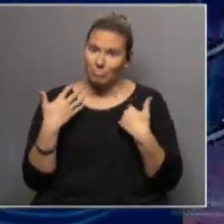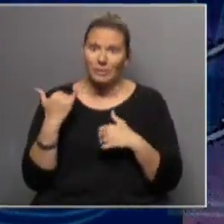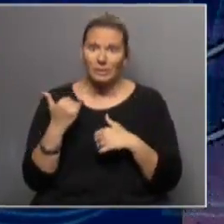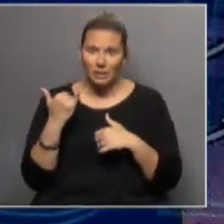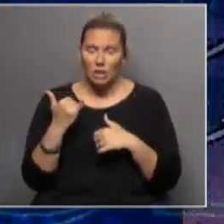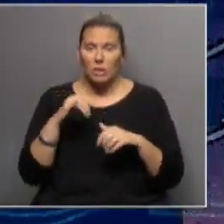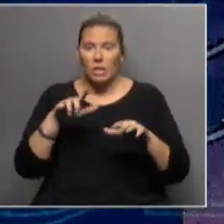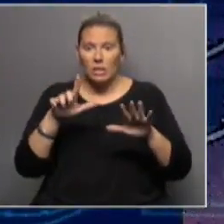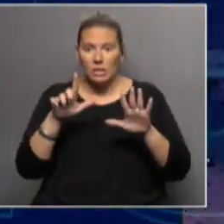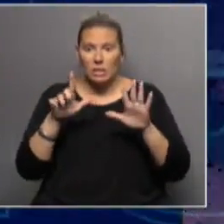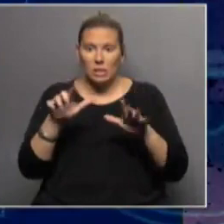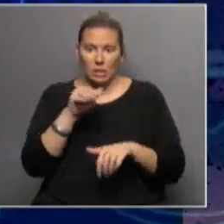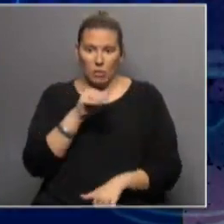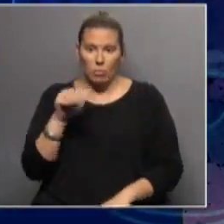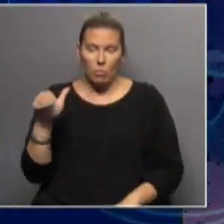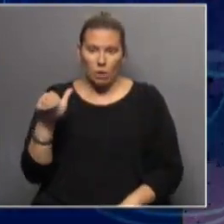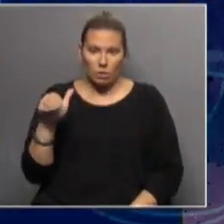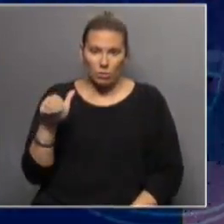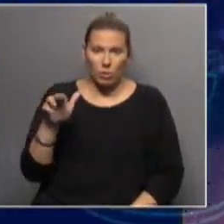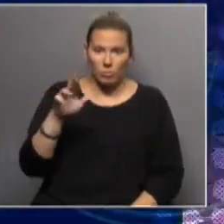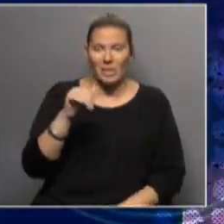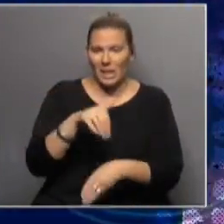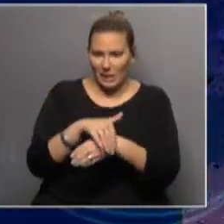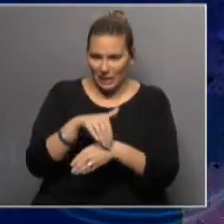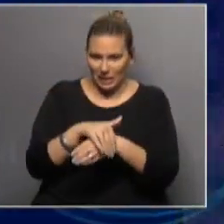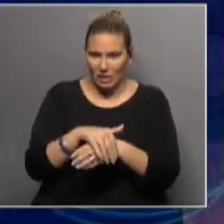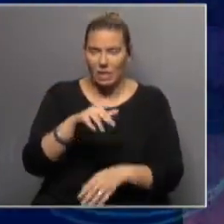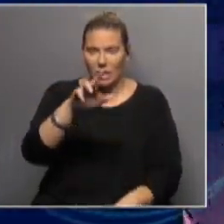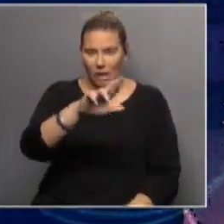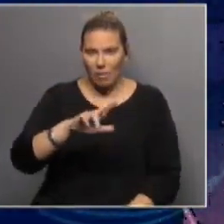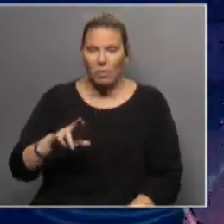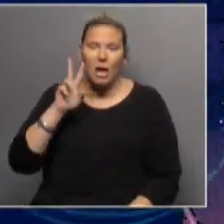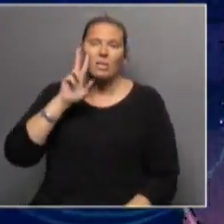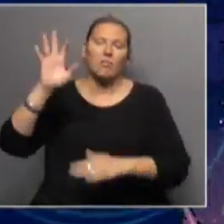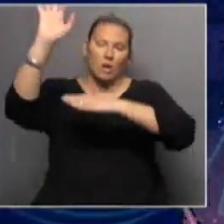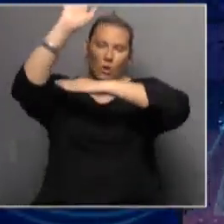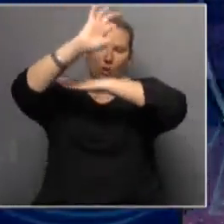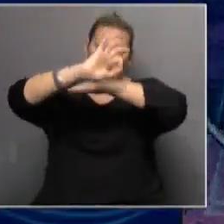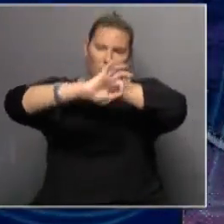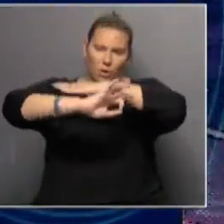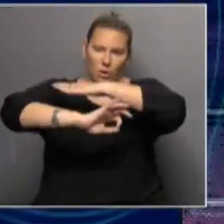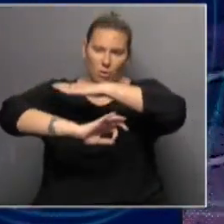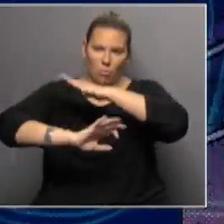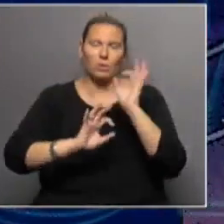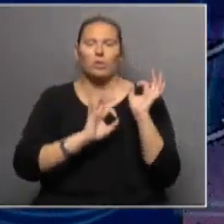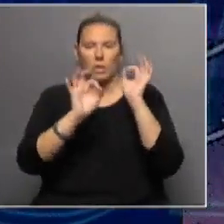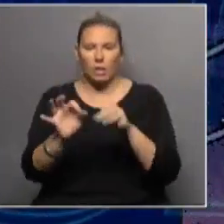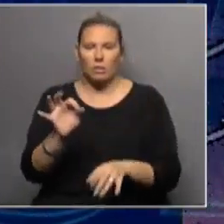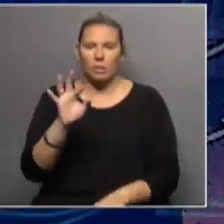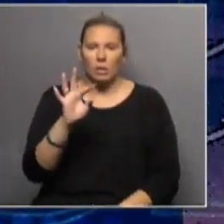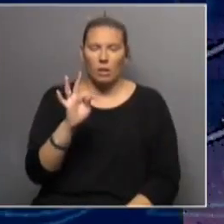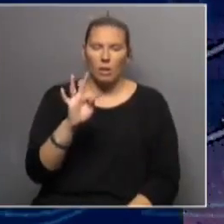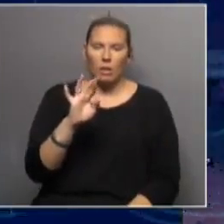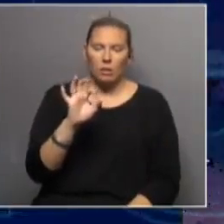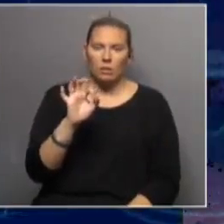sale 7:15 de la Rambla y Sanlúcar. De la tardecita. Y se ve el atardecer, ¿no? Cuando llegás a la Plaza de Trubil, ¿no? Dicen que es una